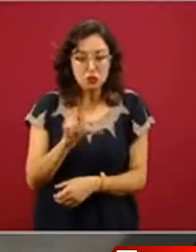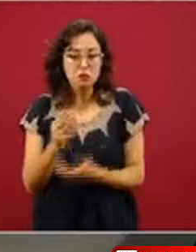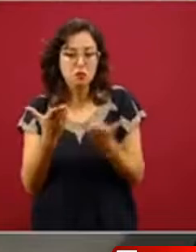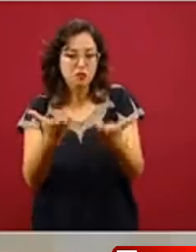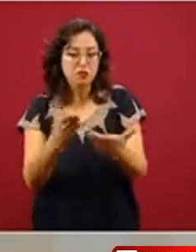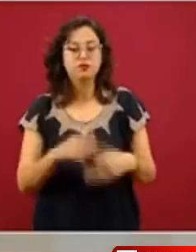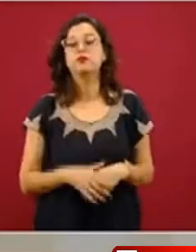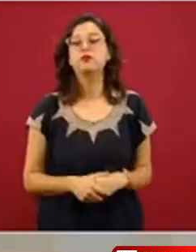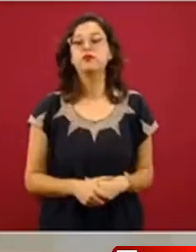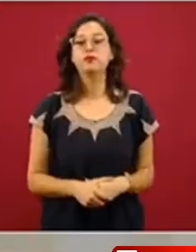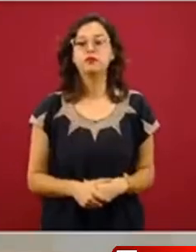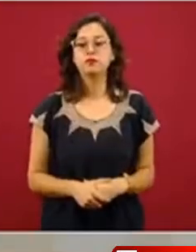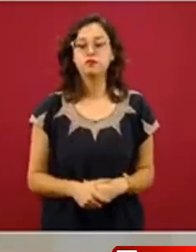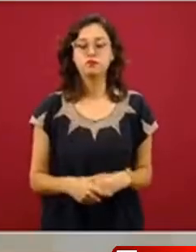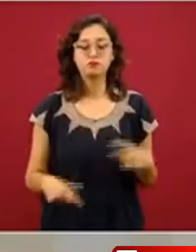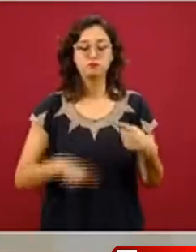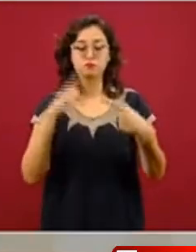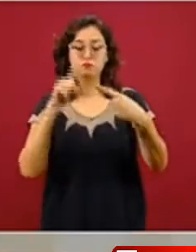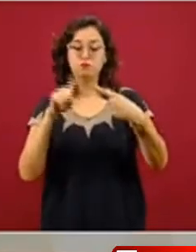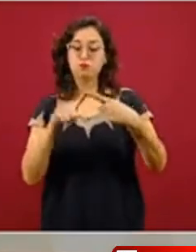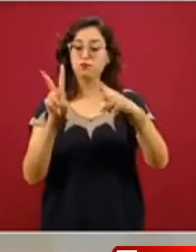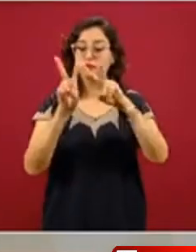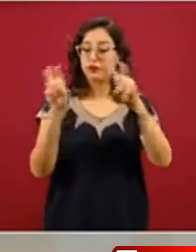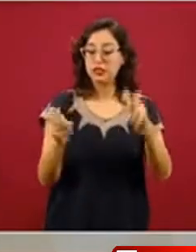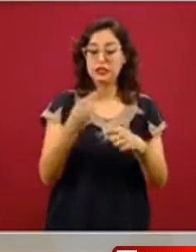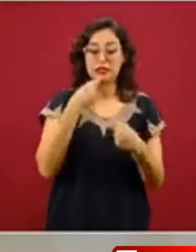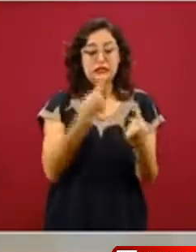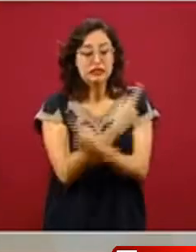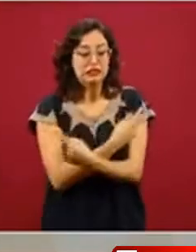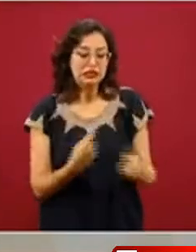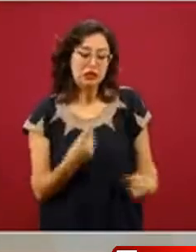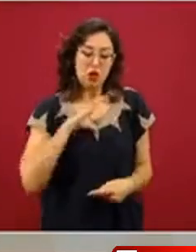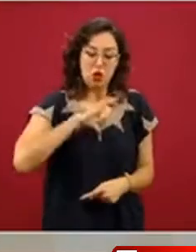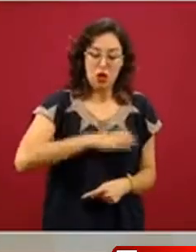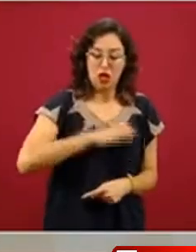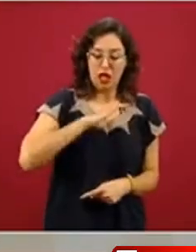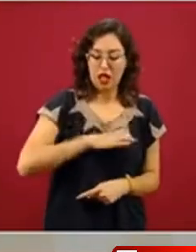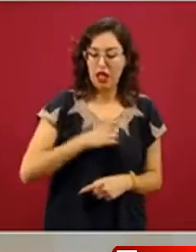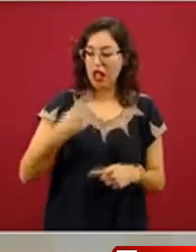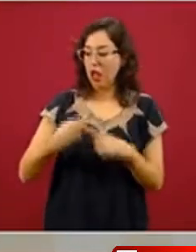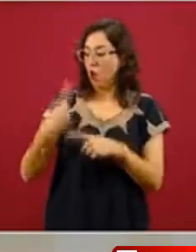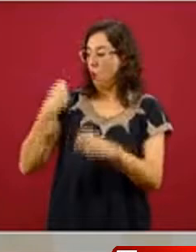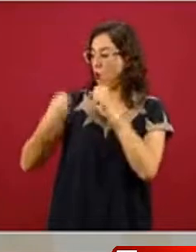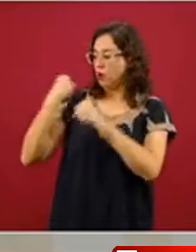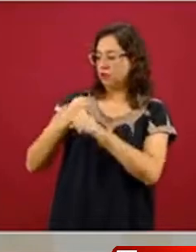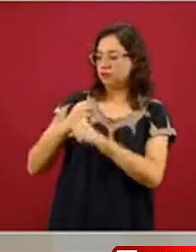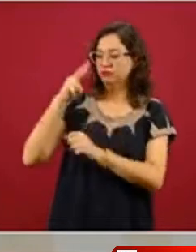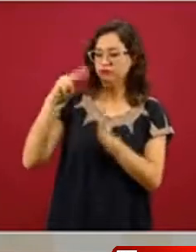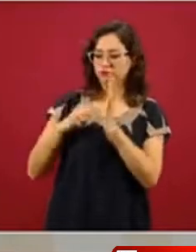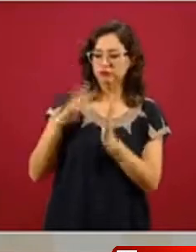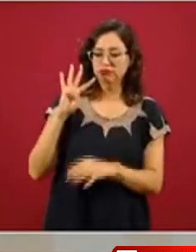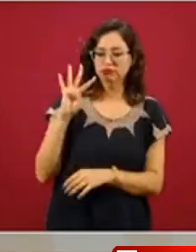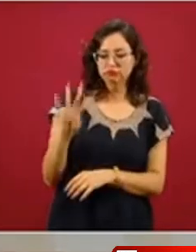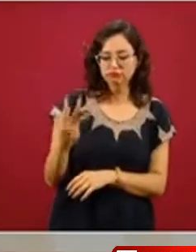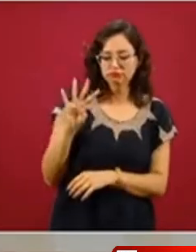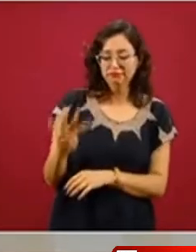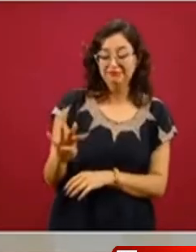y las compras públicas. A lo largo del 2019 enfrentamos